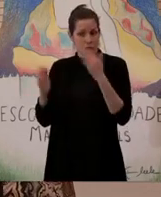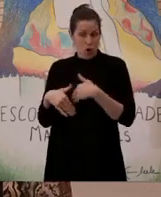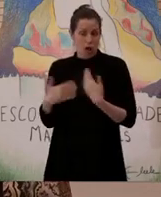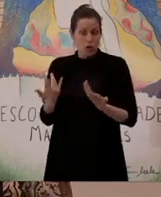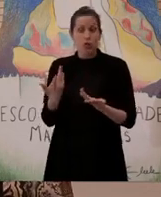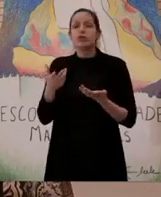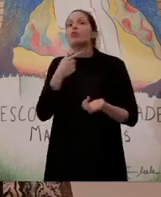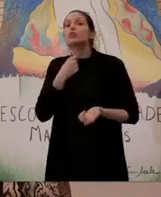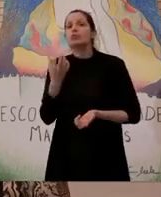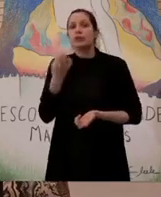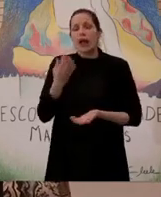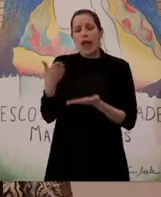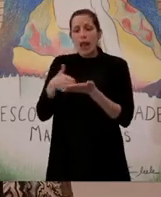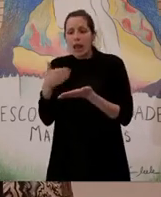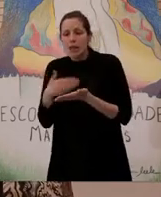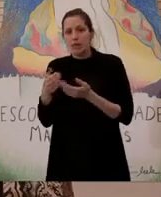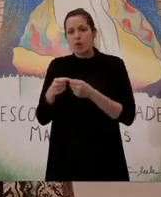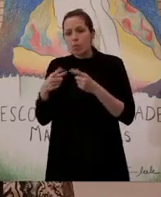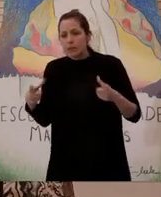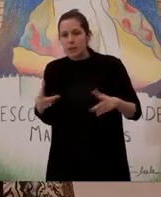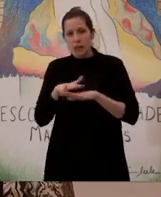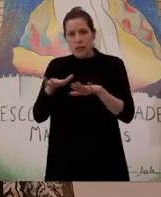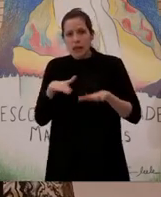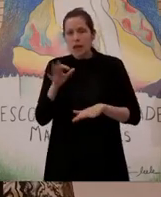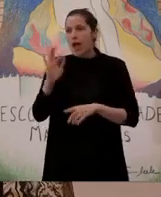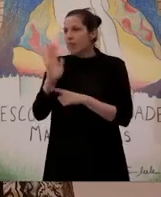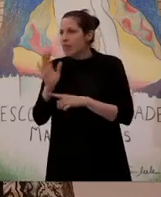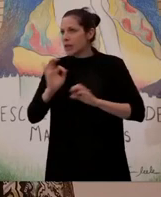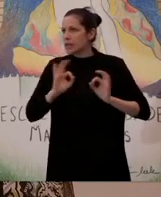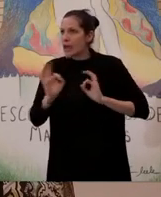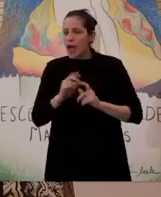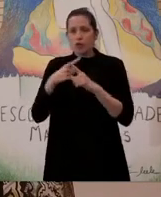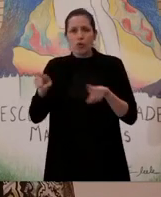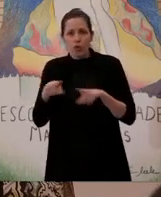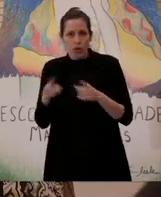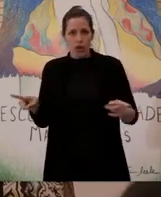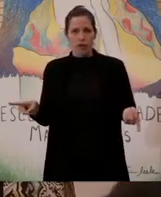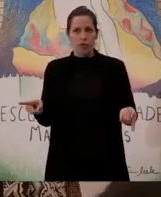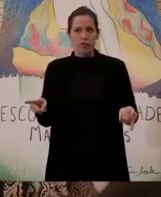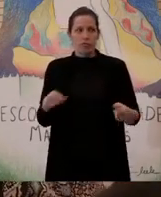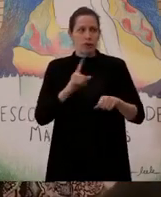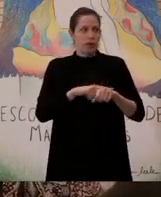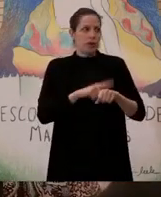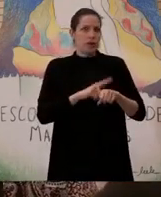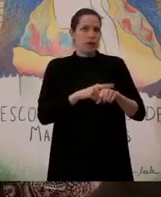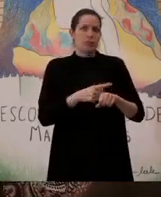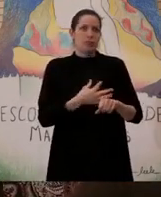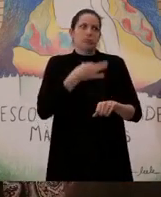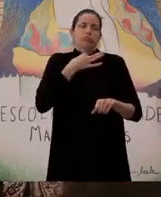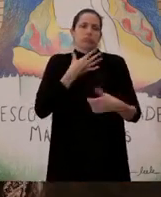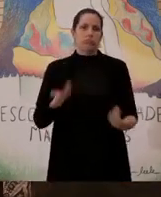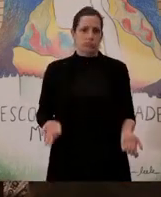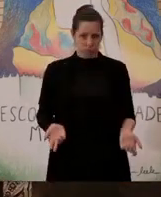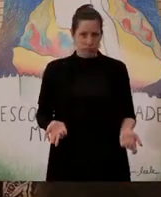a correr leer un libro divertir mirar sin ir al teatro y a un concierto Carlos no me daba no me daba entiendes